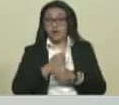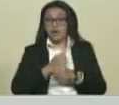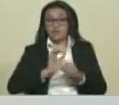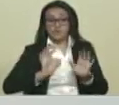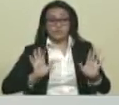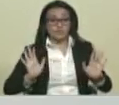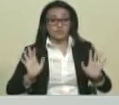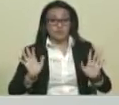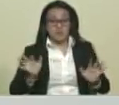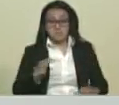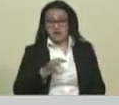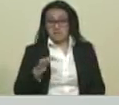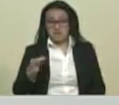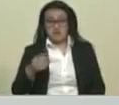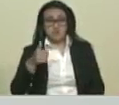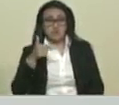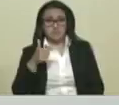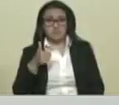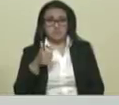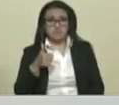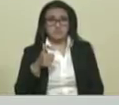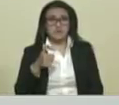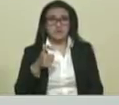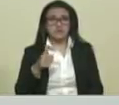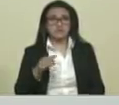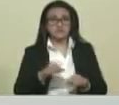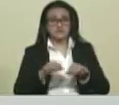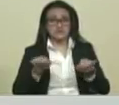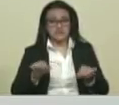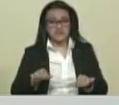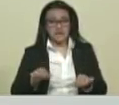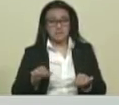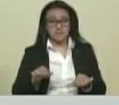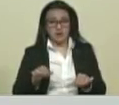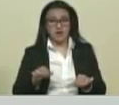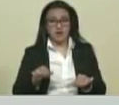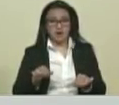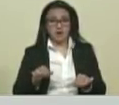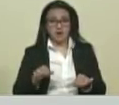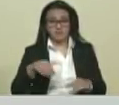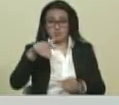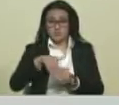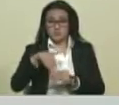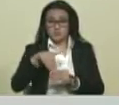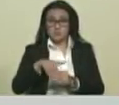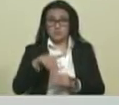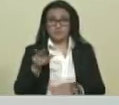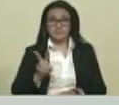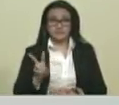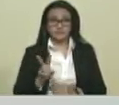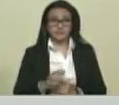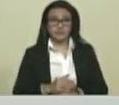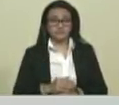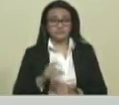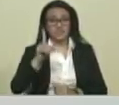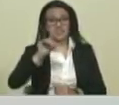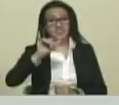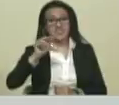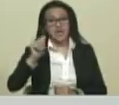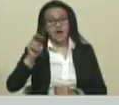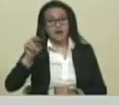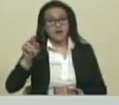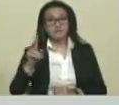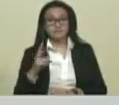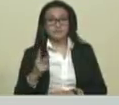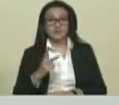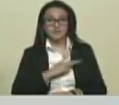siempre, perfectamente con el sistema electoral venezolano. Diana Vázquez, Venevisión.